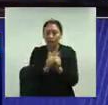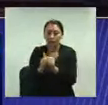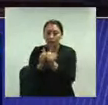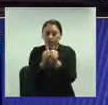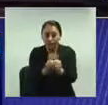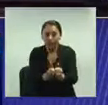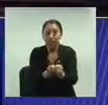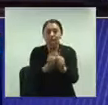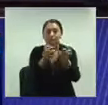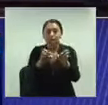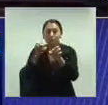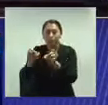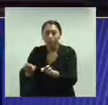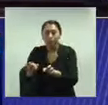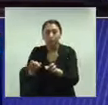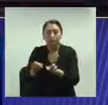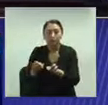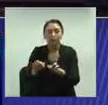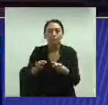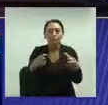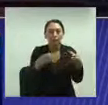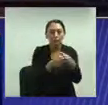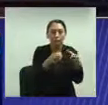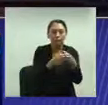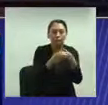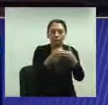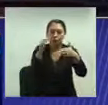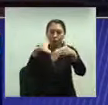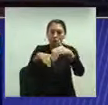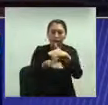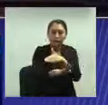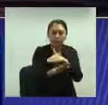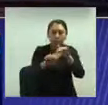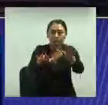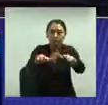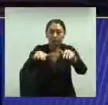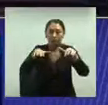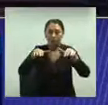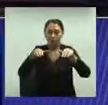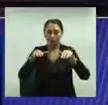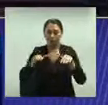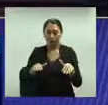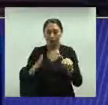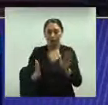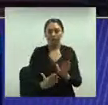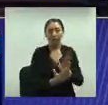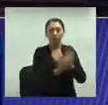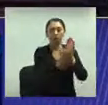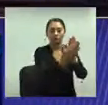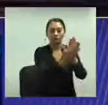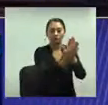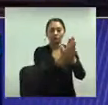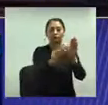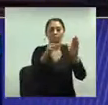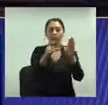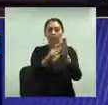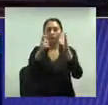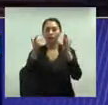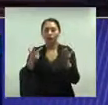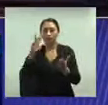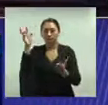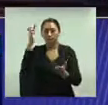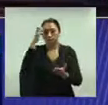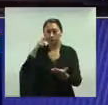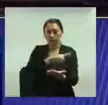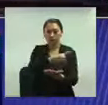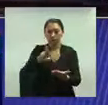los integrantes de la Comisión de Postulación en su ingreso al hemiciclo parlamentario frente a la Constitución Política de la República